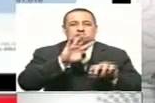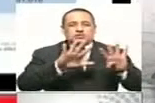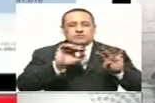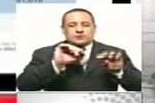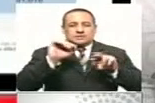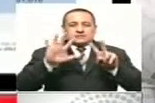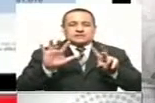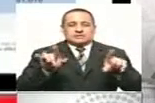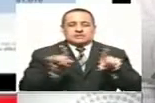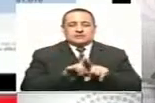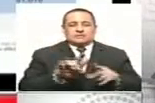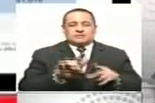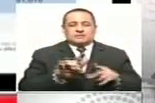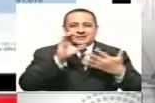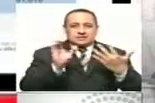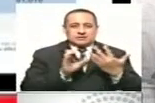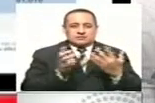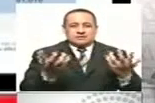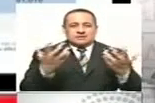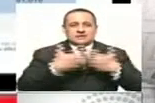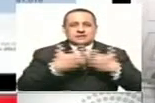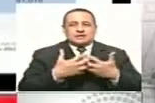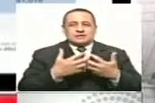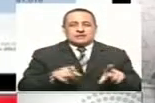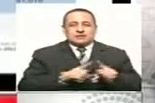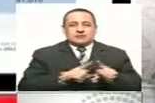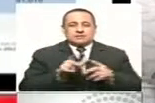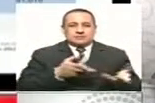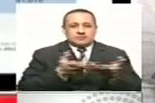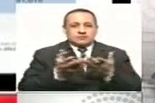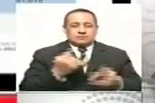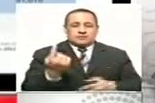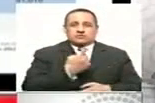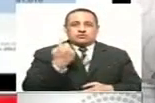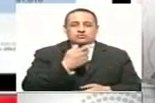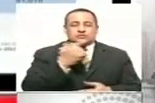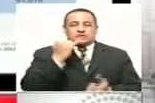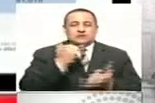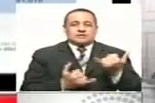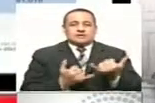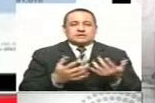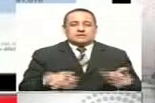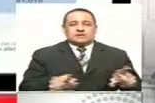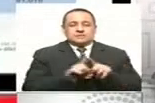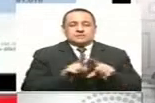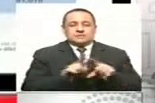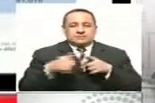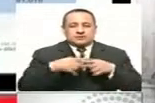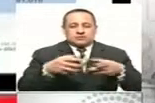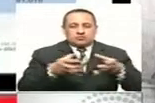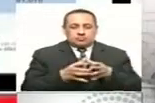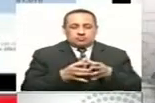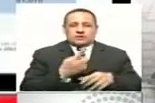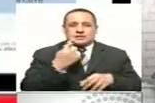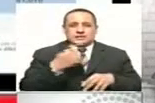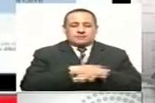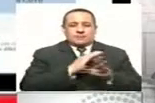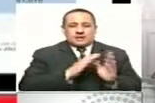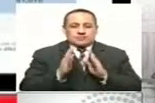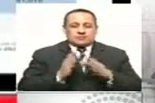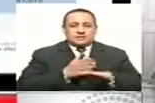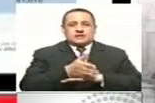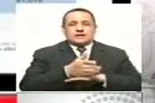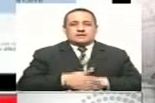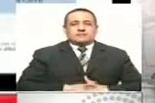397 caracterizaciones integrales de prestadores para terminar el área de prestación y planificación de